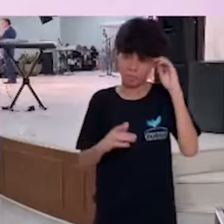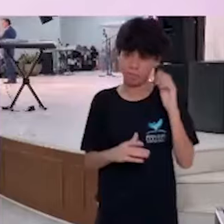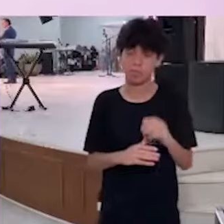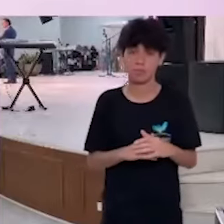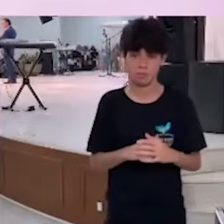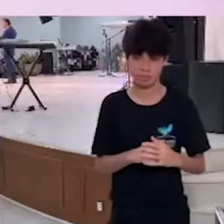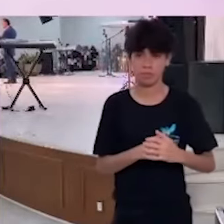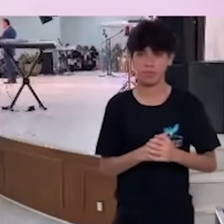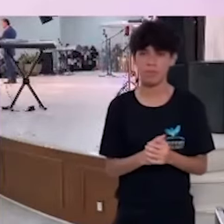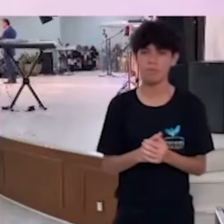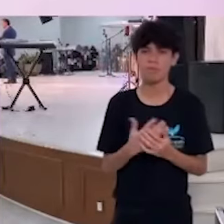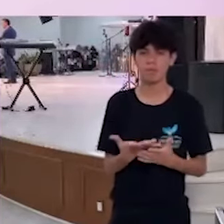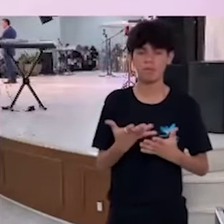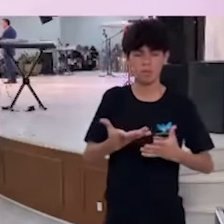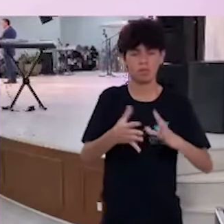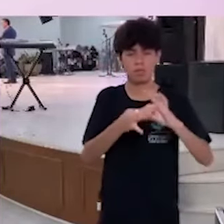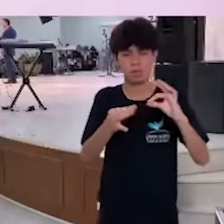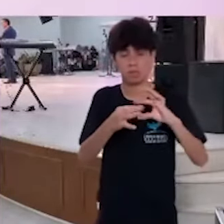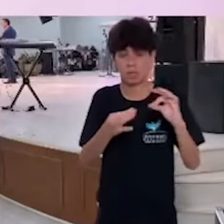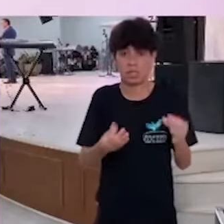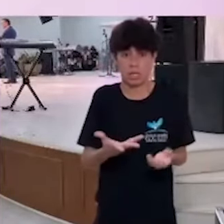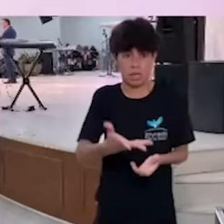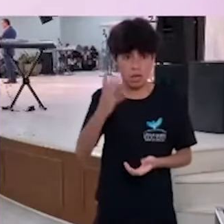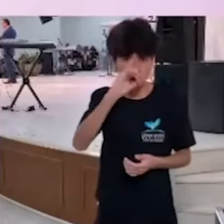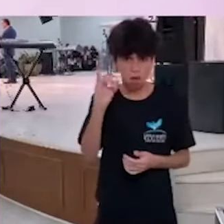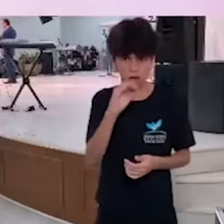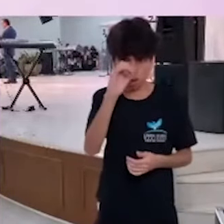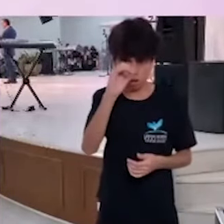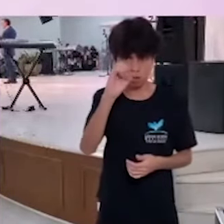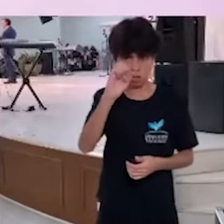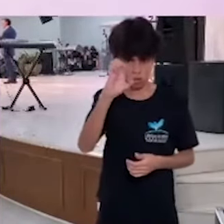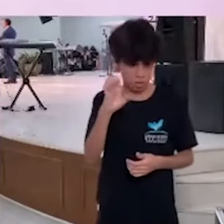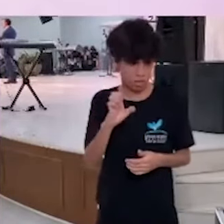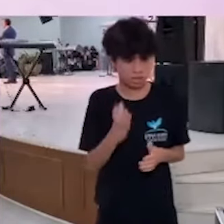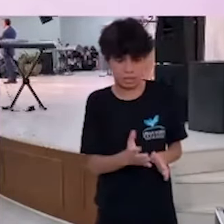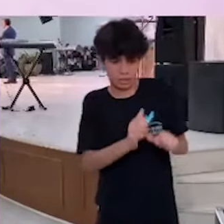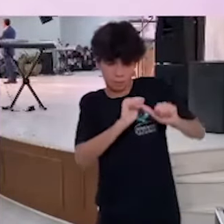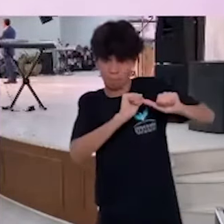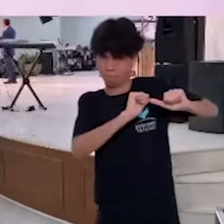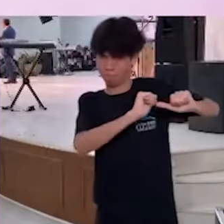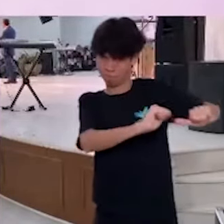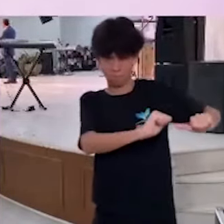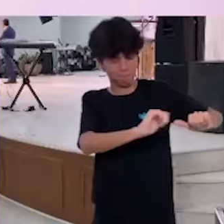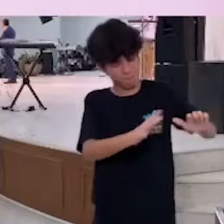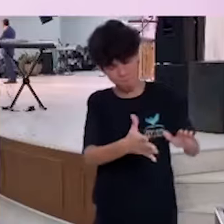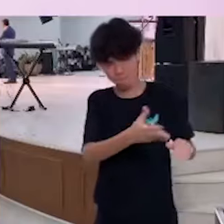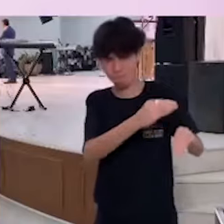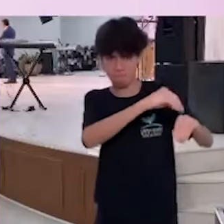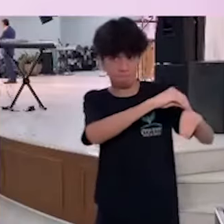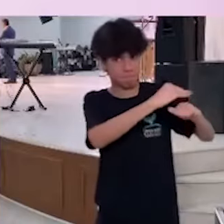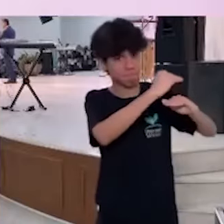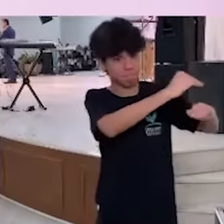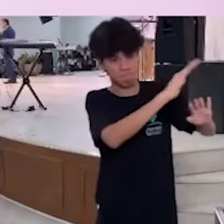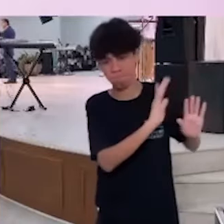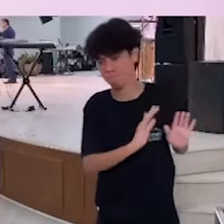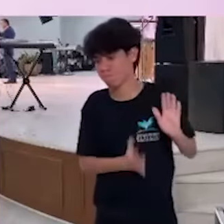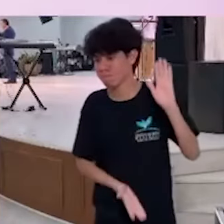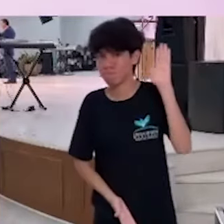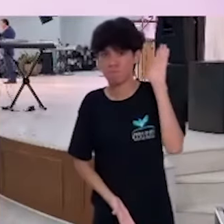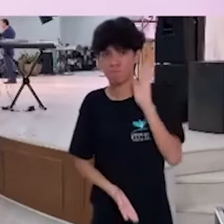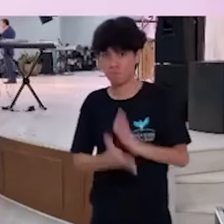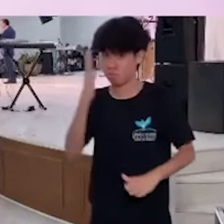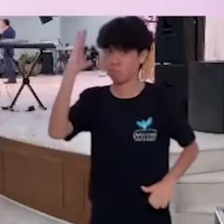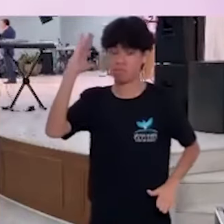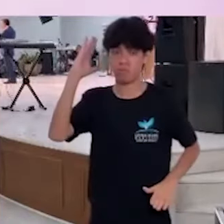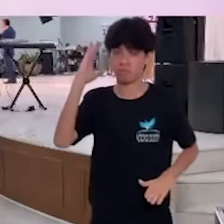pero estamos hablando de que él se abstuvo de este pecado sexual. ¿Cuál fue la técnica? Salir huyendo,